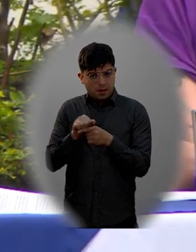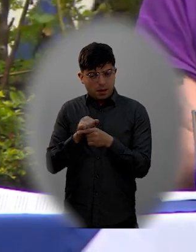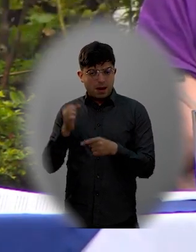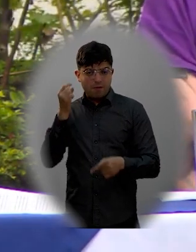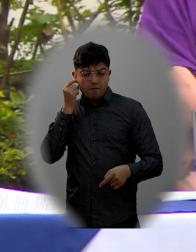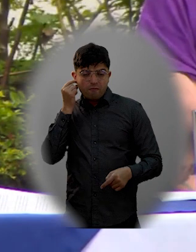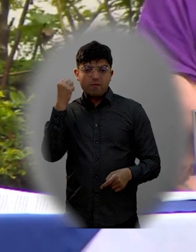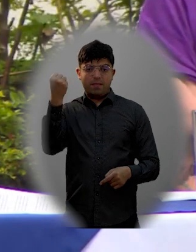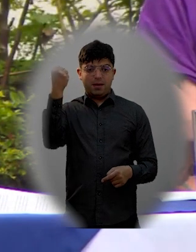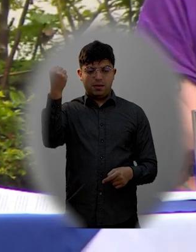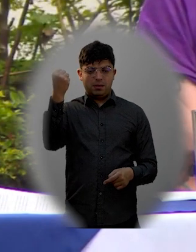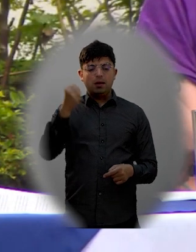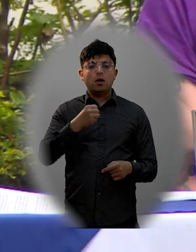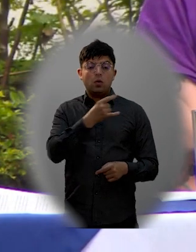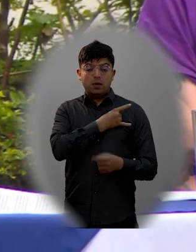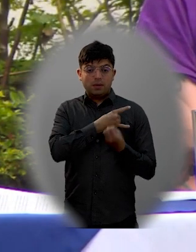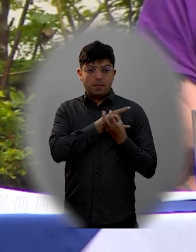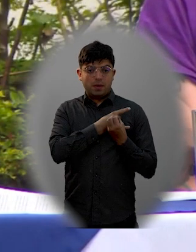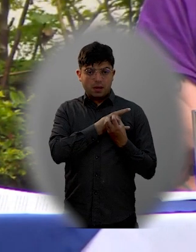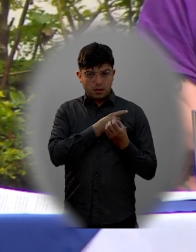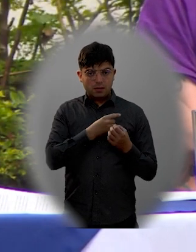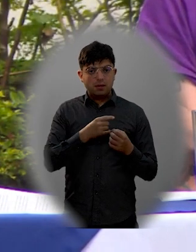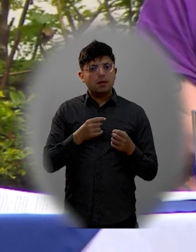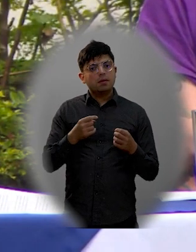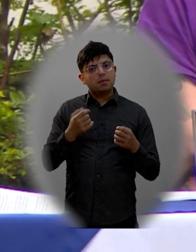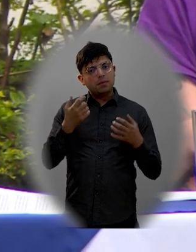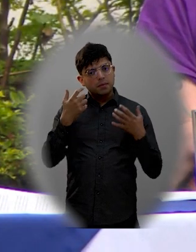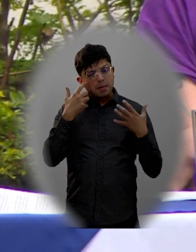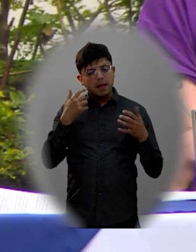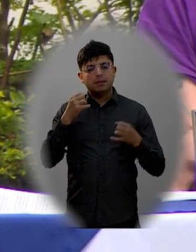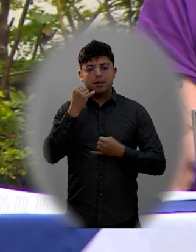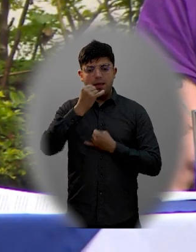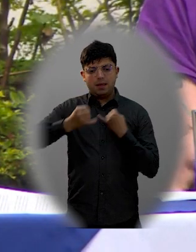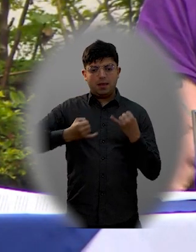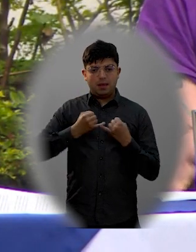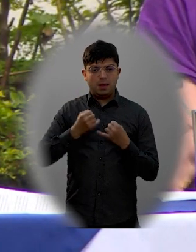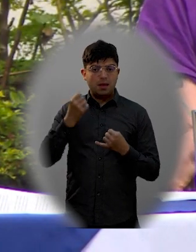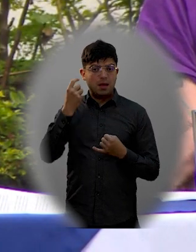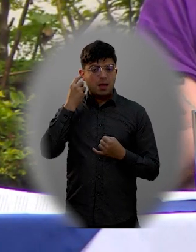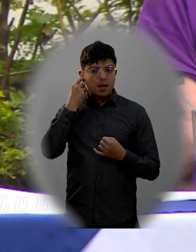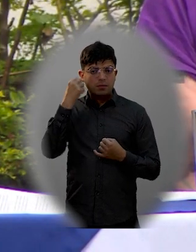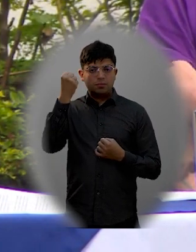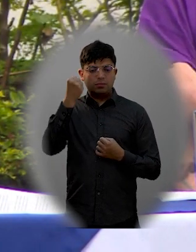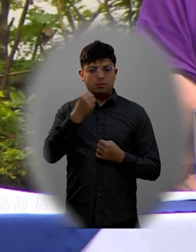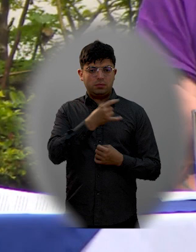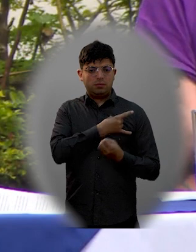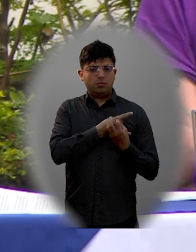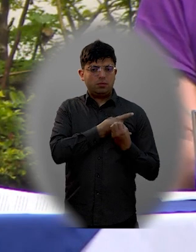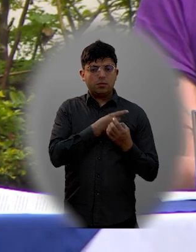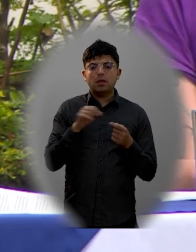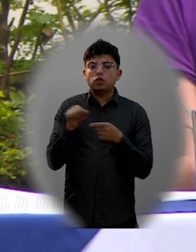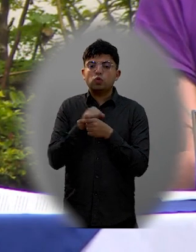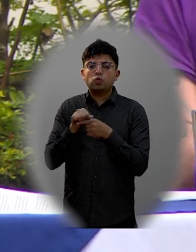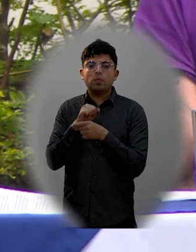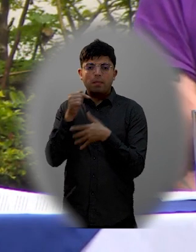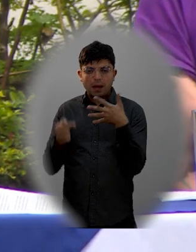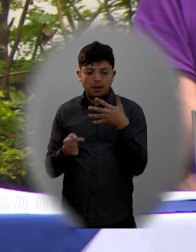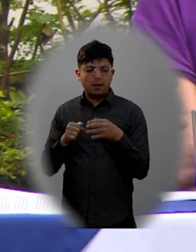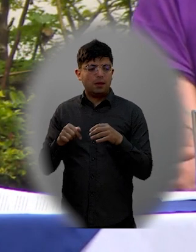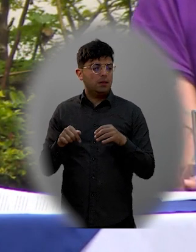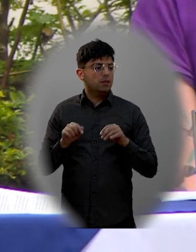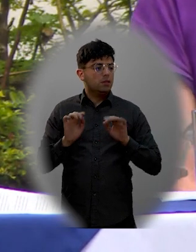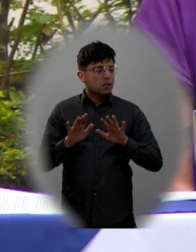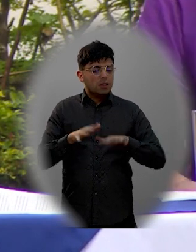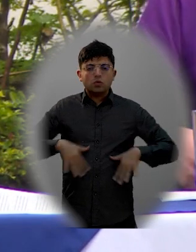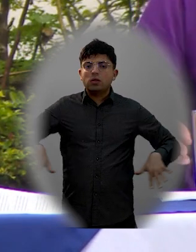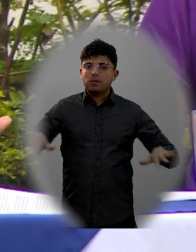feminista, que la universidad pedagógica sea una entidad feminista. feminista en sus prácticas, en sus